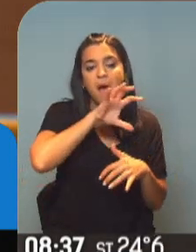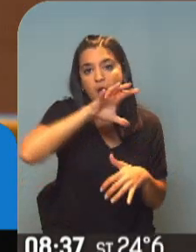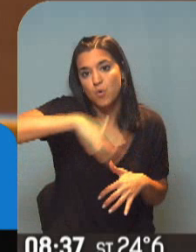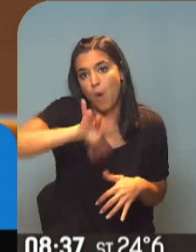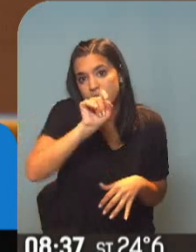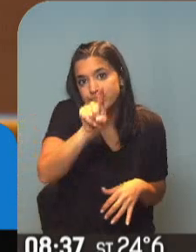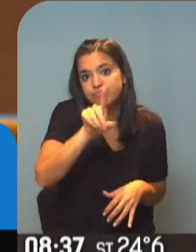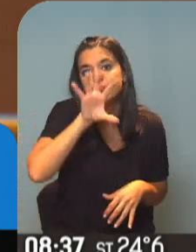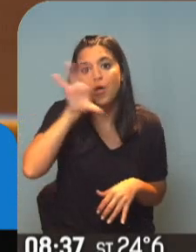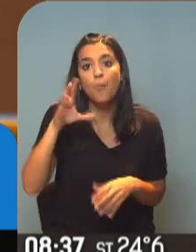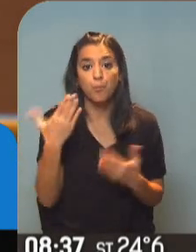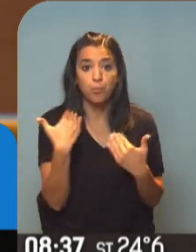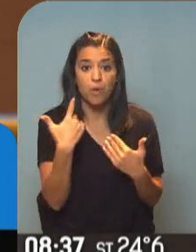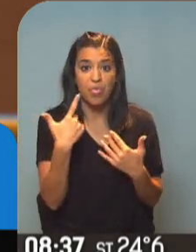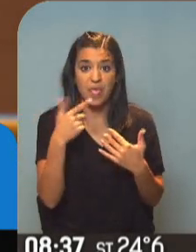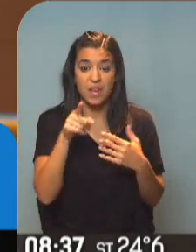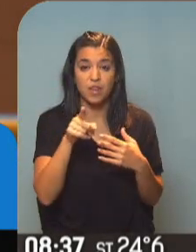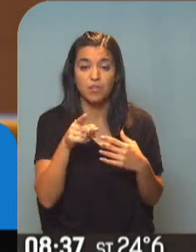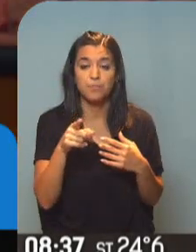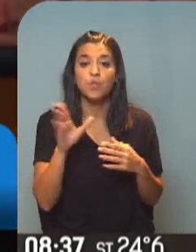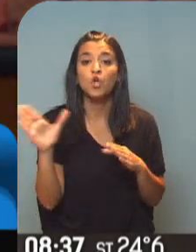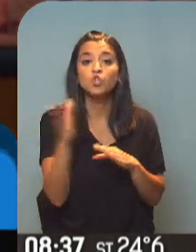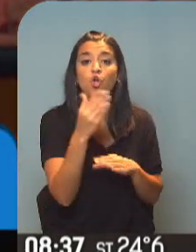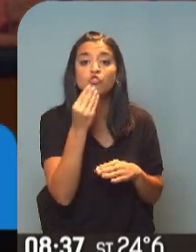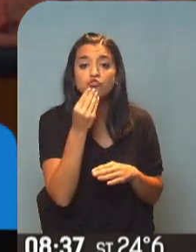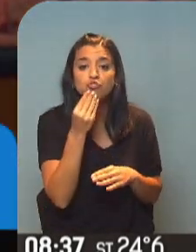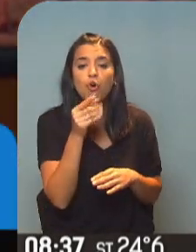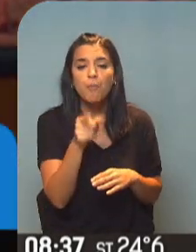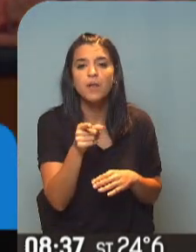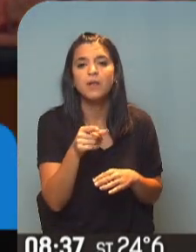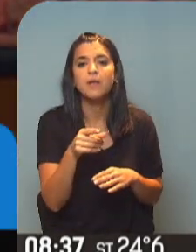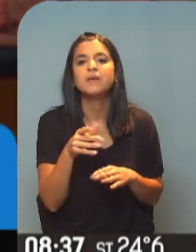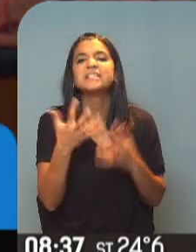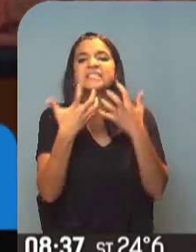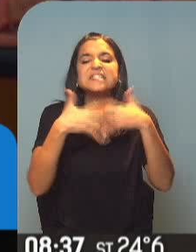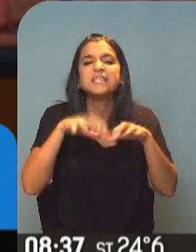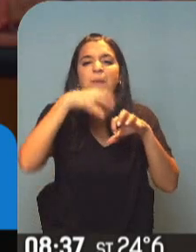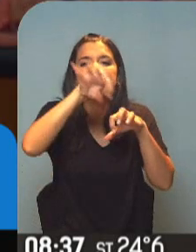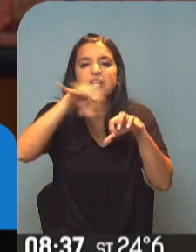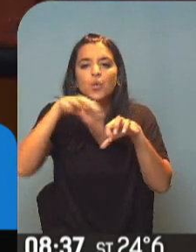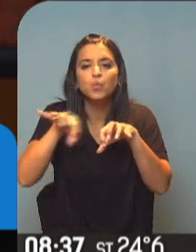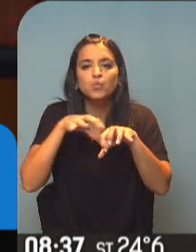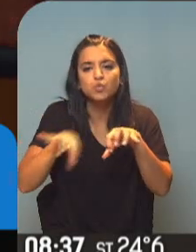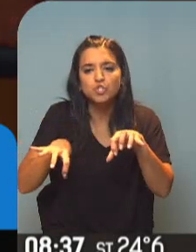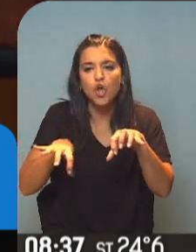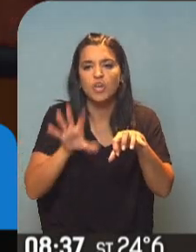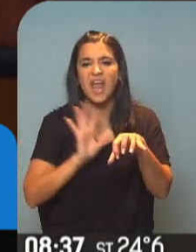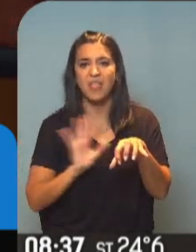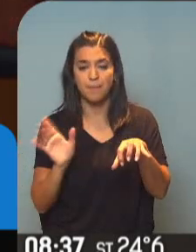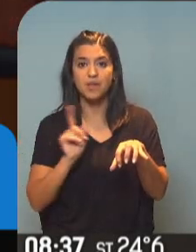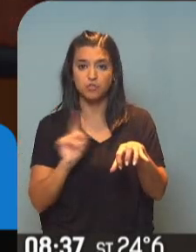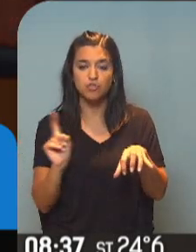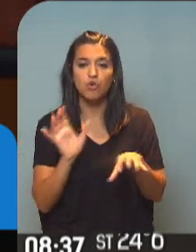este poder encontrar verdad si todos comen además es más que un sistema de distribución concepto como acabas de ver